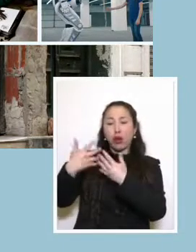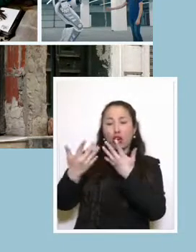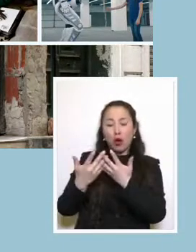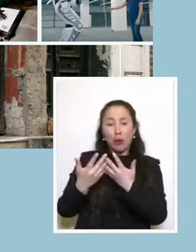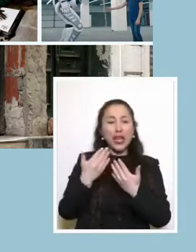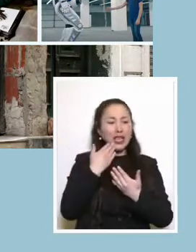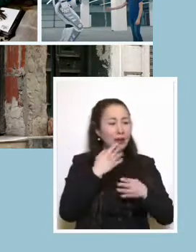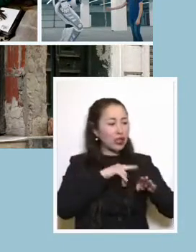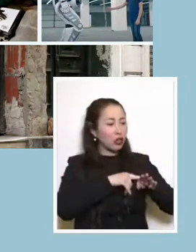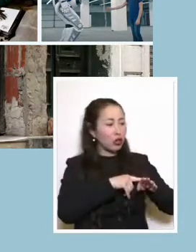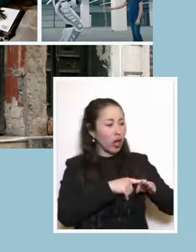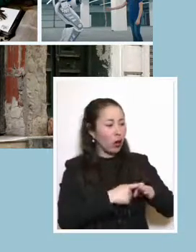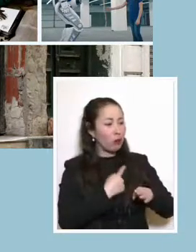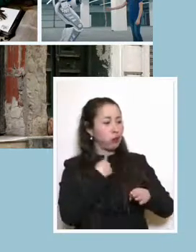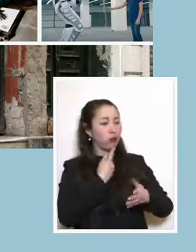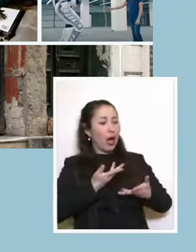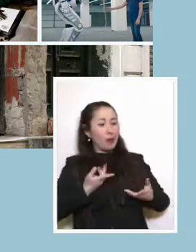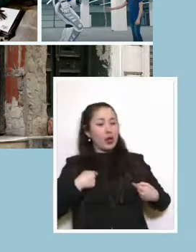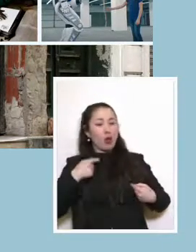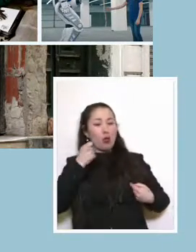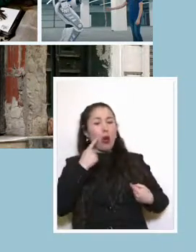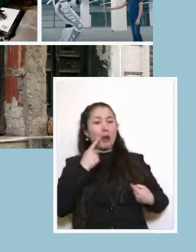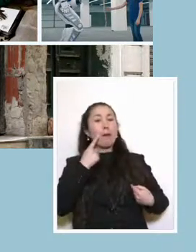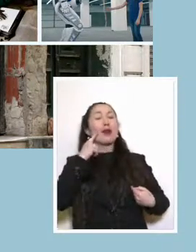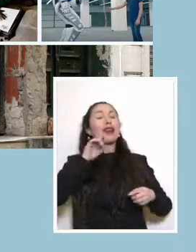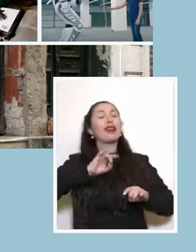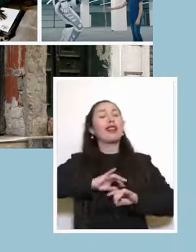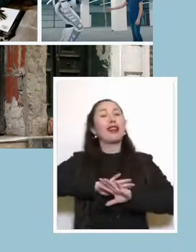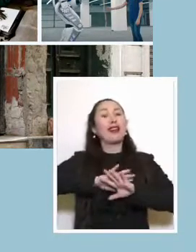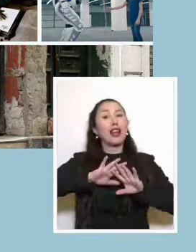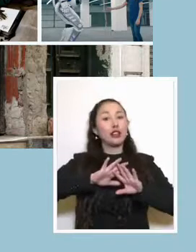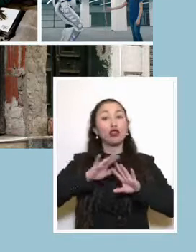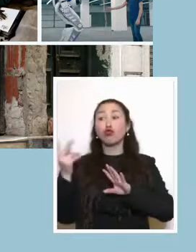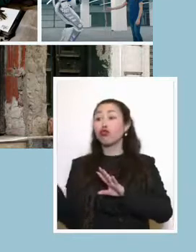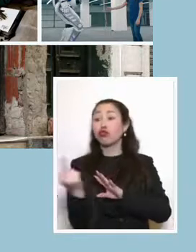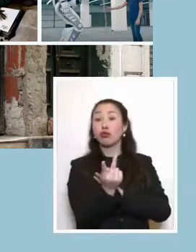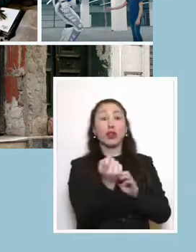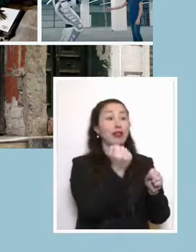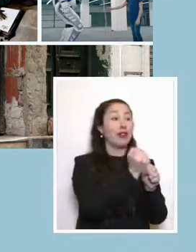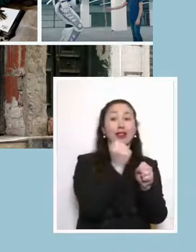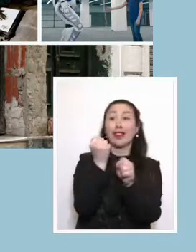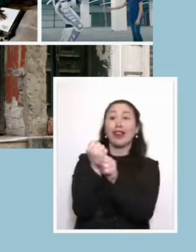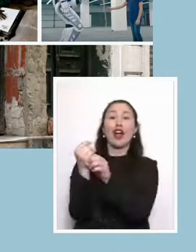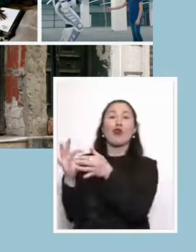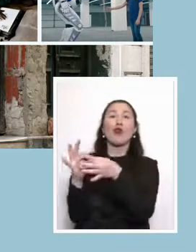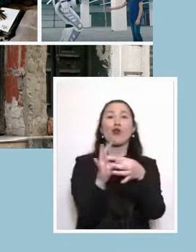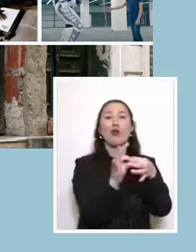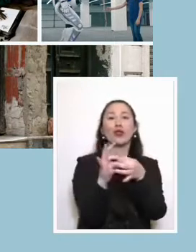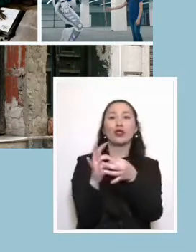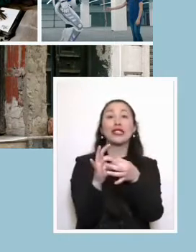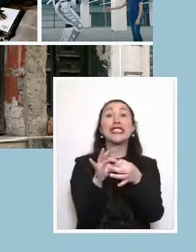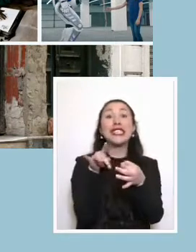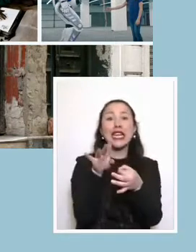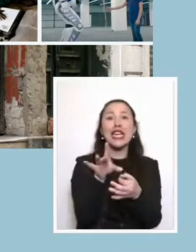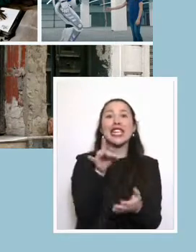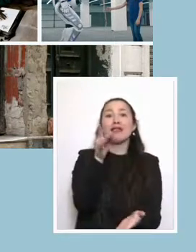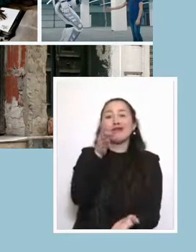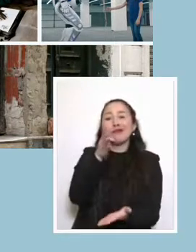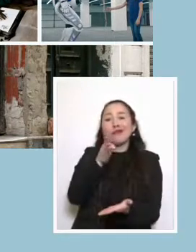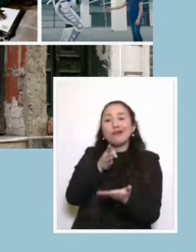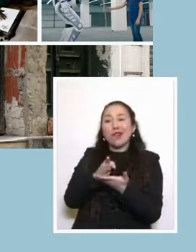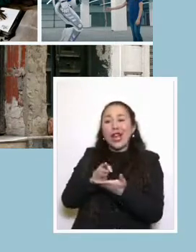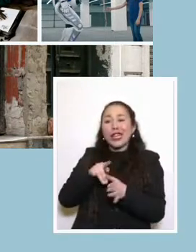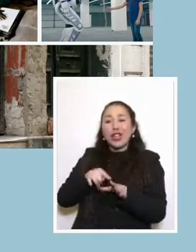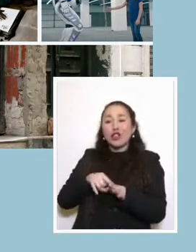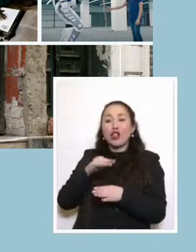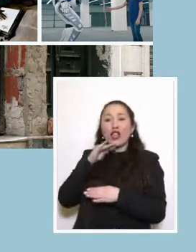las tecnologías digitales, y para que ellos trabajen juntos y juntas para determinar cómo utilizarlas y